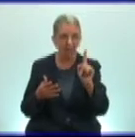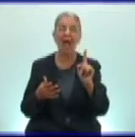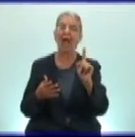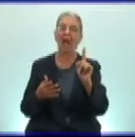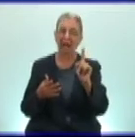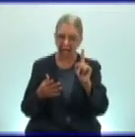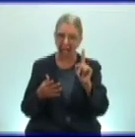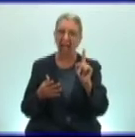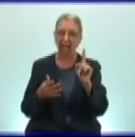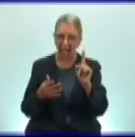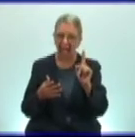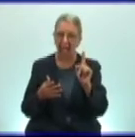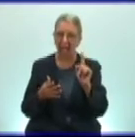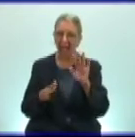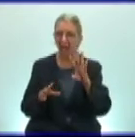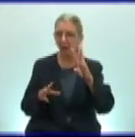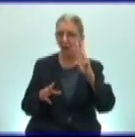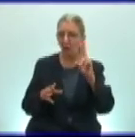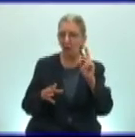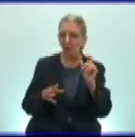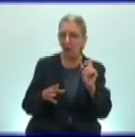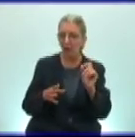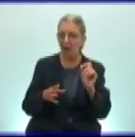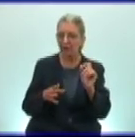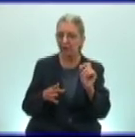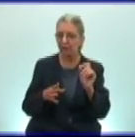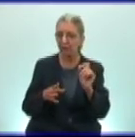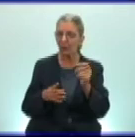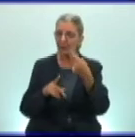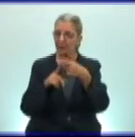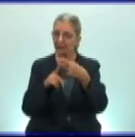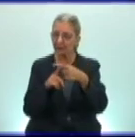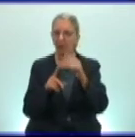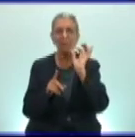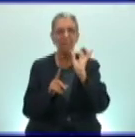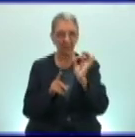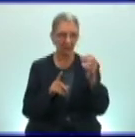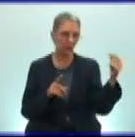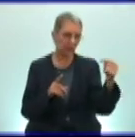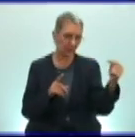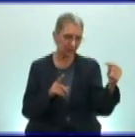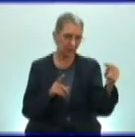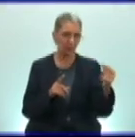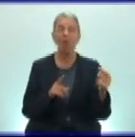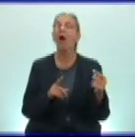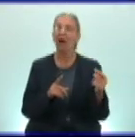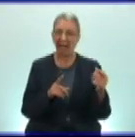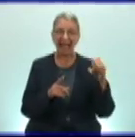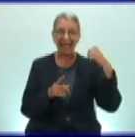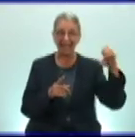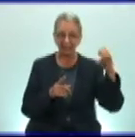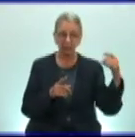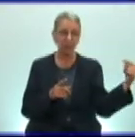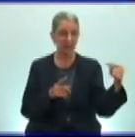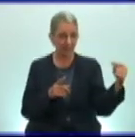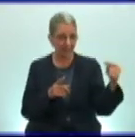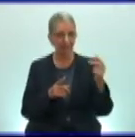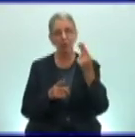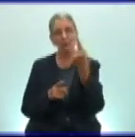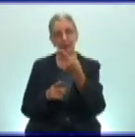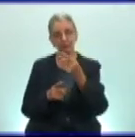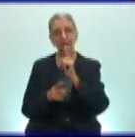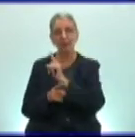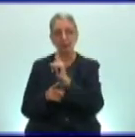Por tanto, si tienen 11 protones en su núcleo, que esta información les traje a partir del número atómico, ya sé que